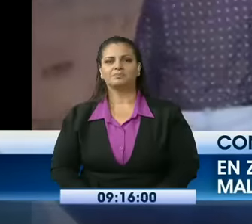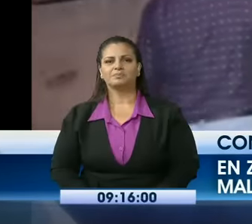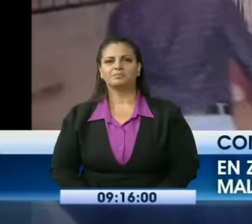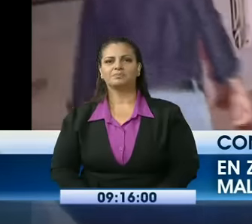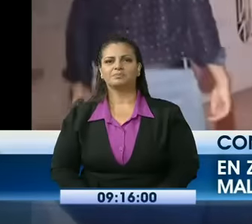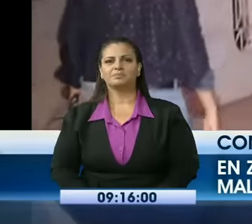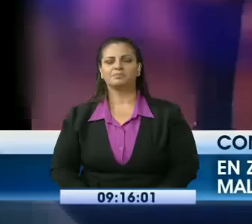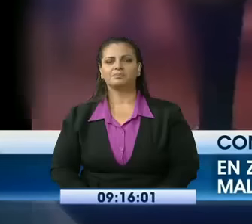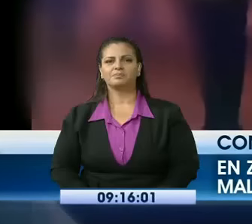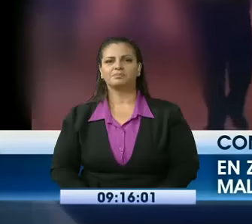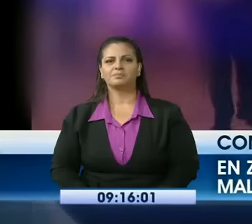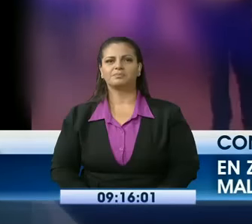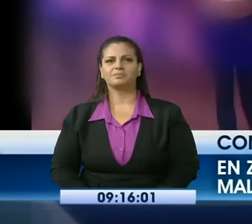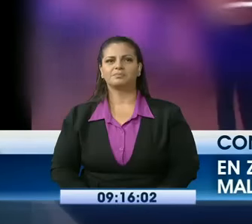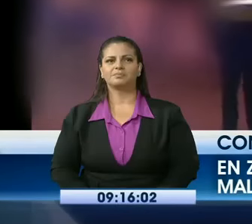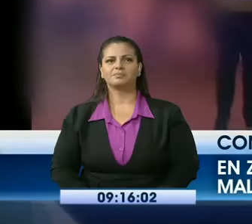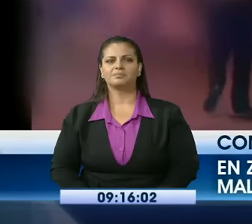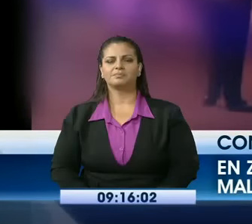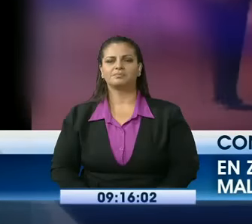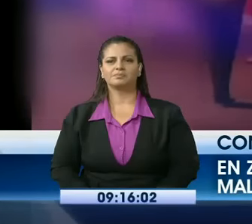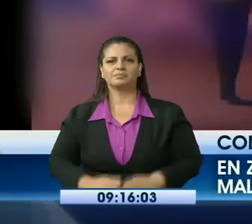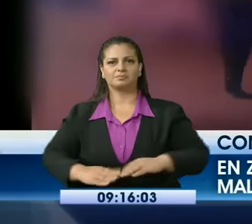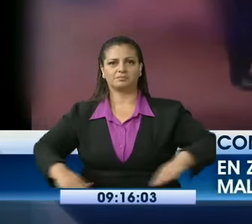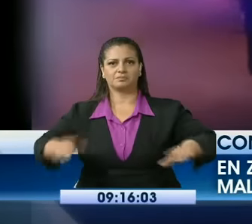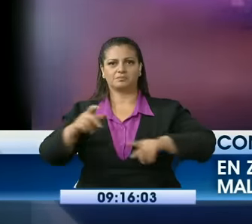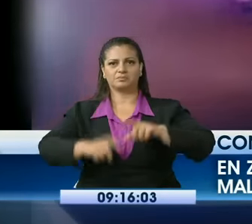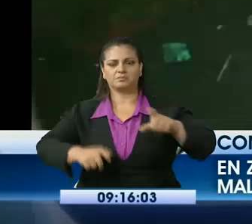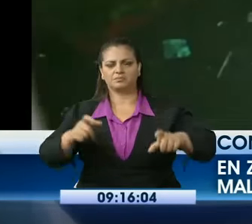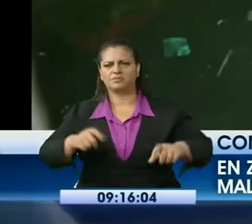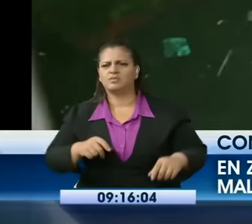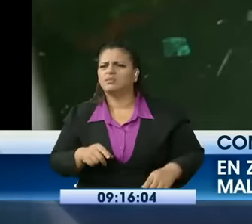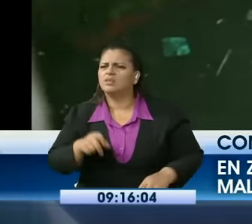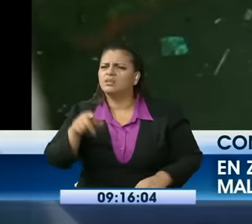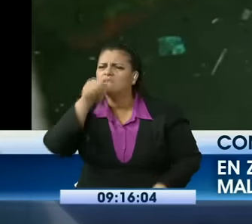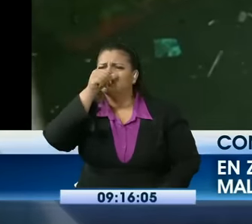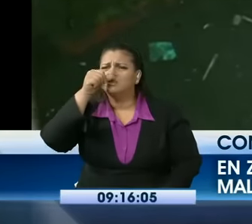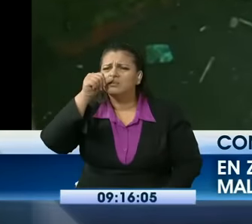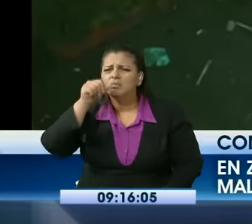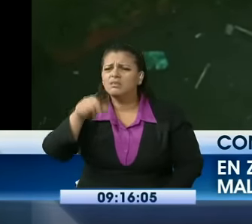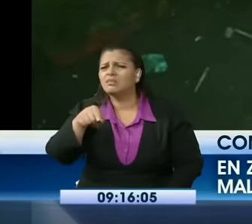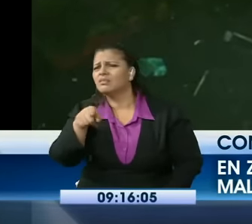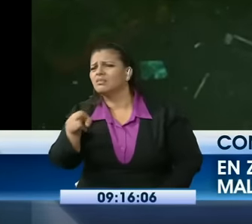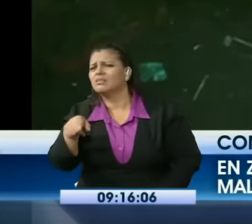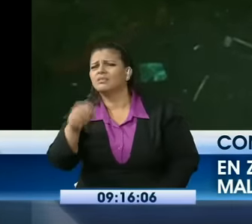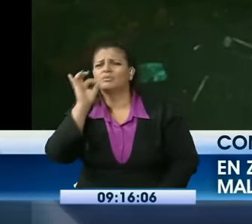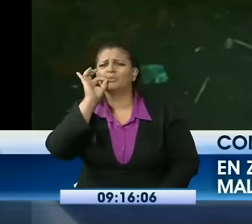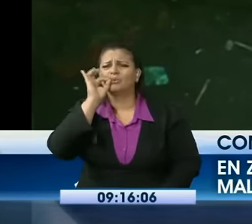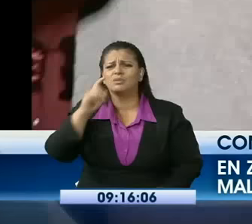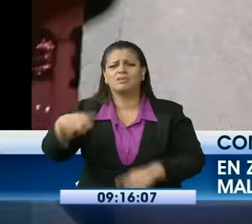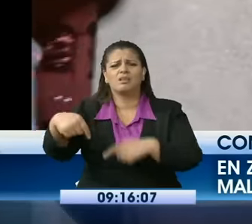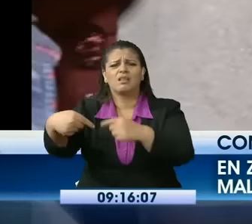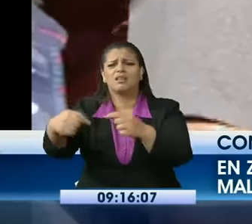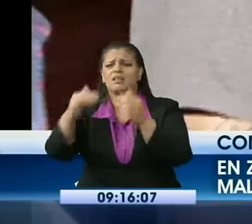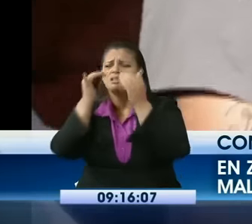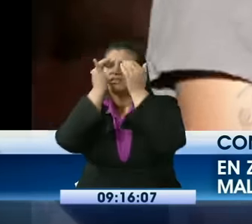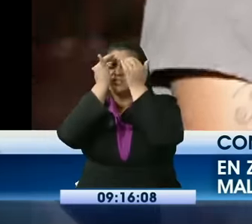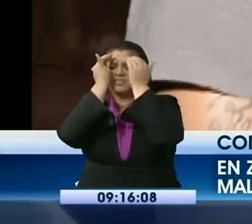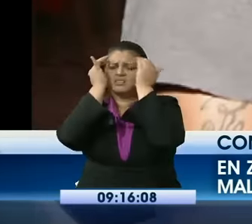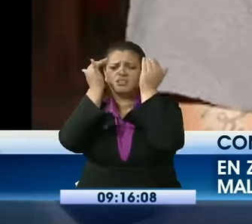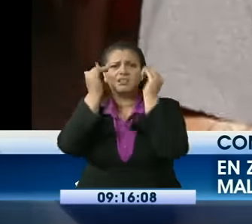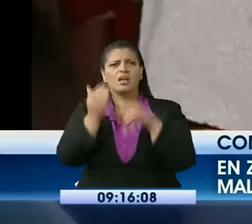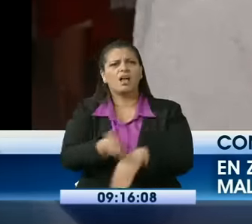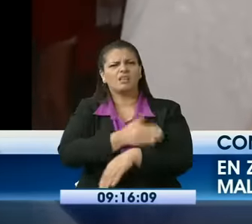urbe. Los habitantes dicen estar cansados del consumo excesivo de droga en el lugar. Ya le hemos llamado la atención